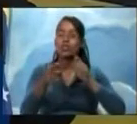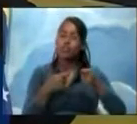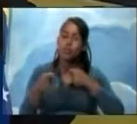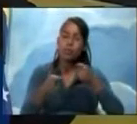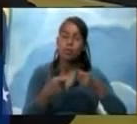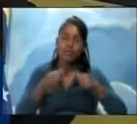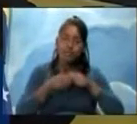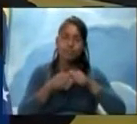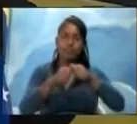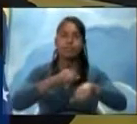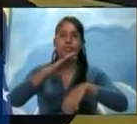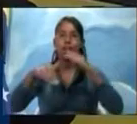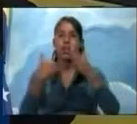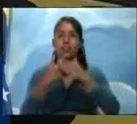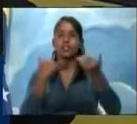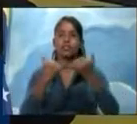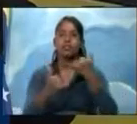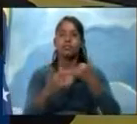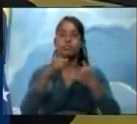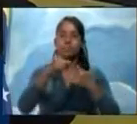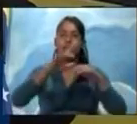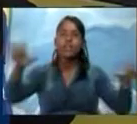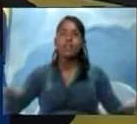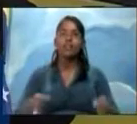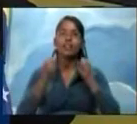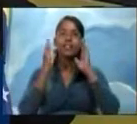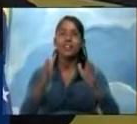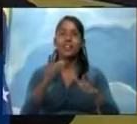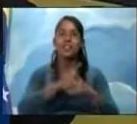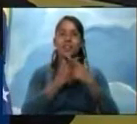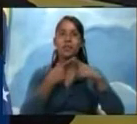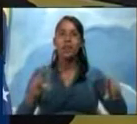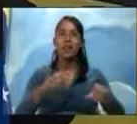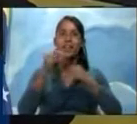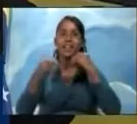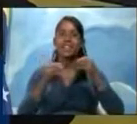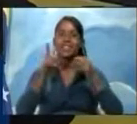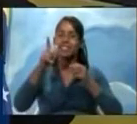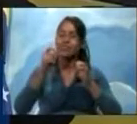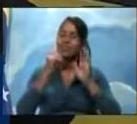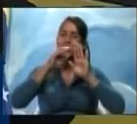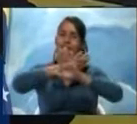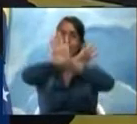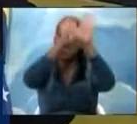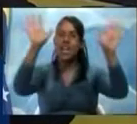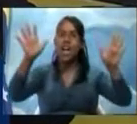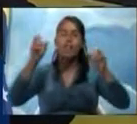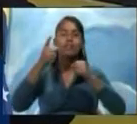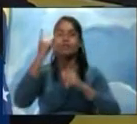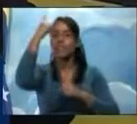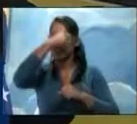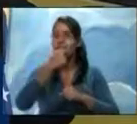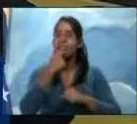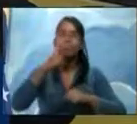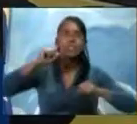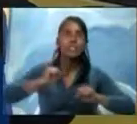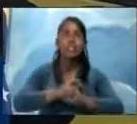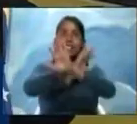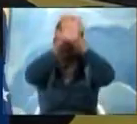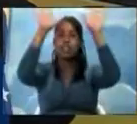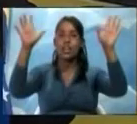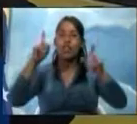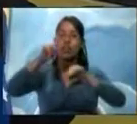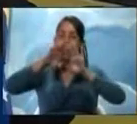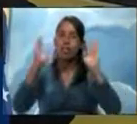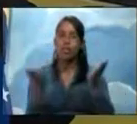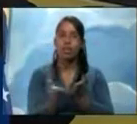perdurará hasta el fin. Él salva y libra y hace señales y maravillas en el cielo y en la tierra. Él